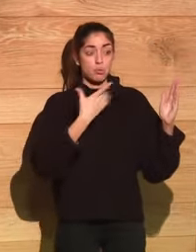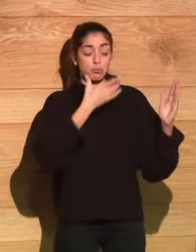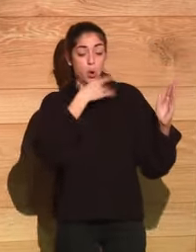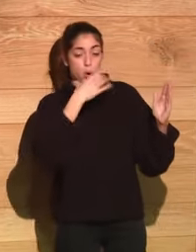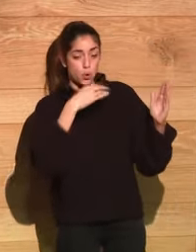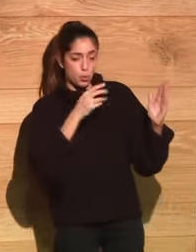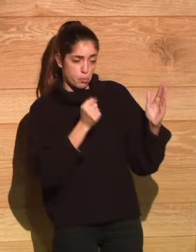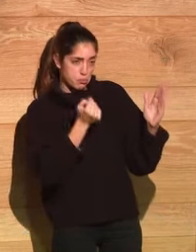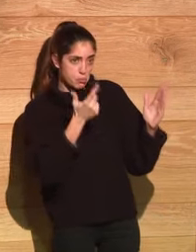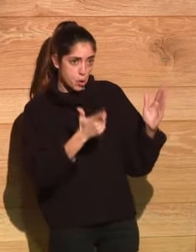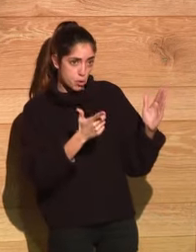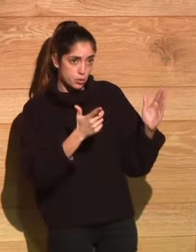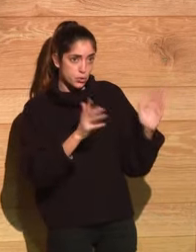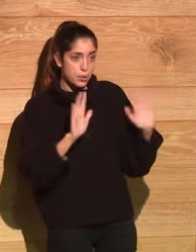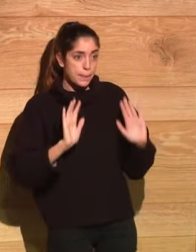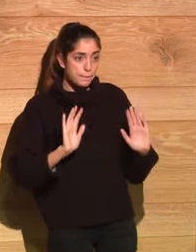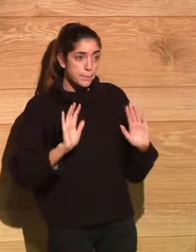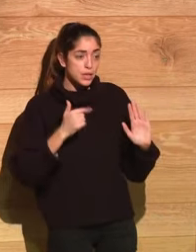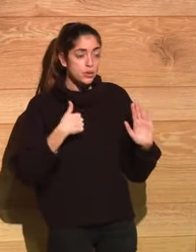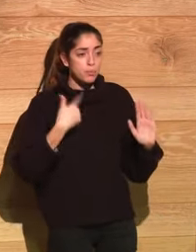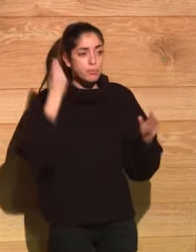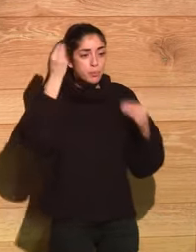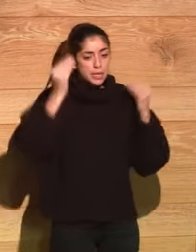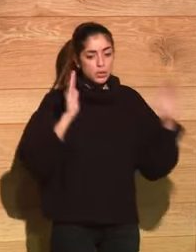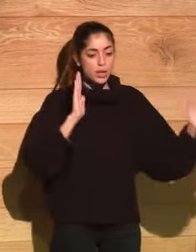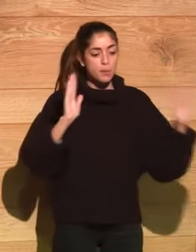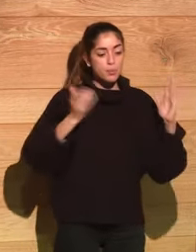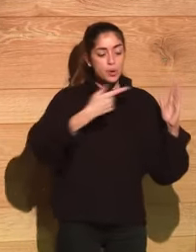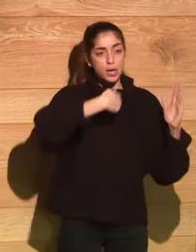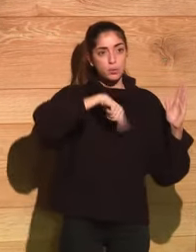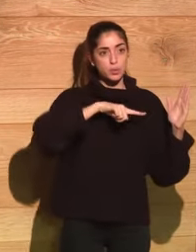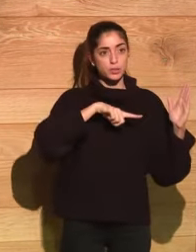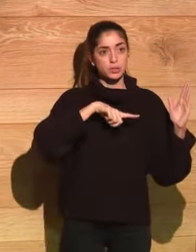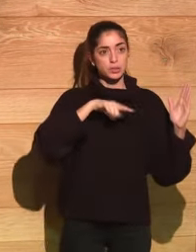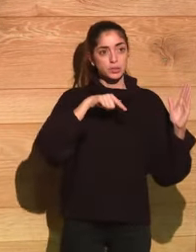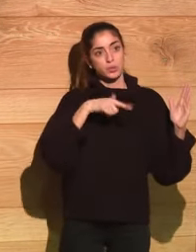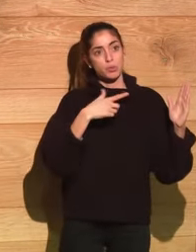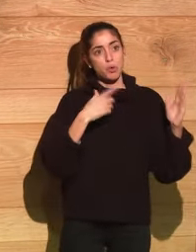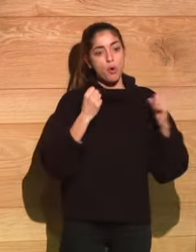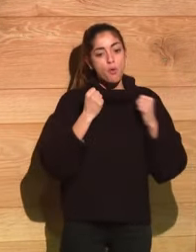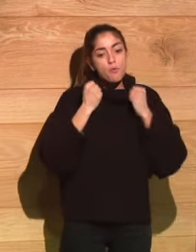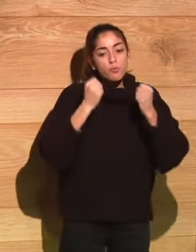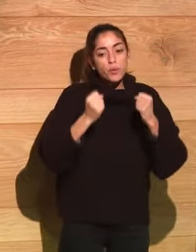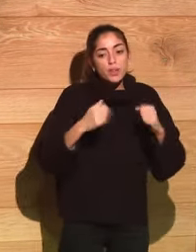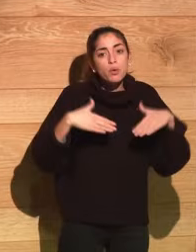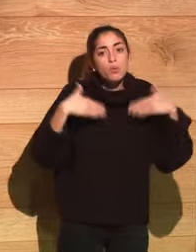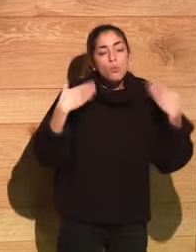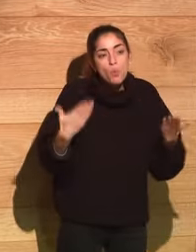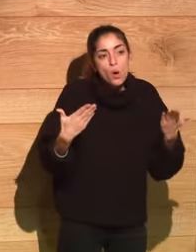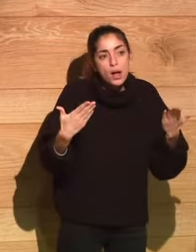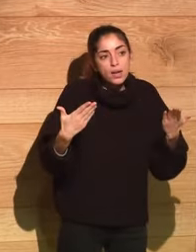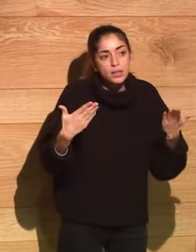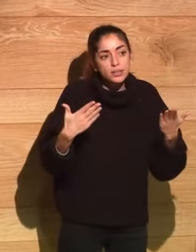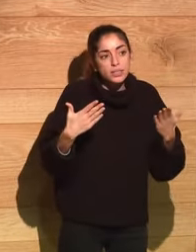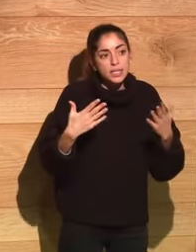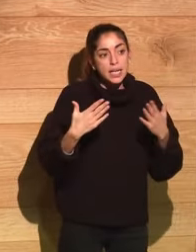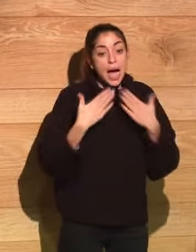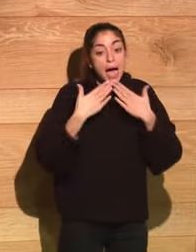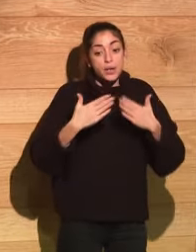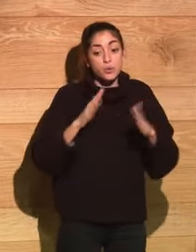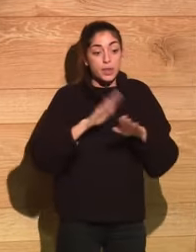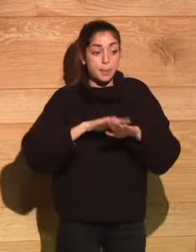sea que en nuestra época yo creo que se está todavía dirimiendo cuál es la fuerza que atrae, ¿no? O sea, cuál es la fuerza realmente que impulsa el